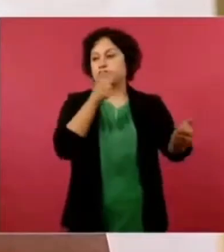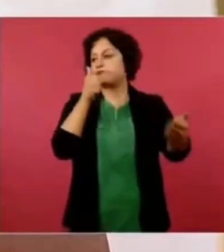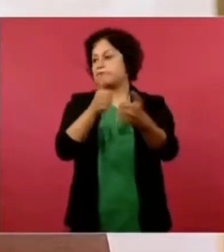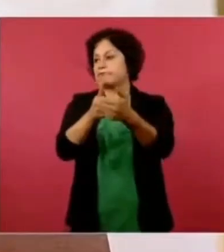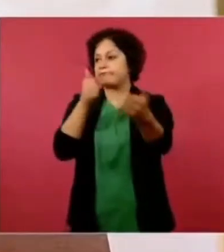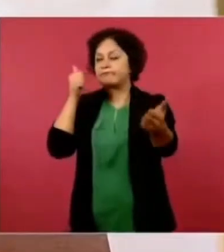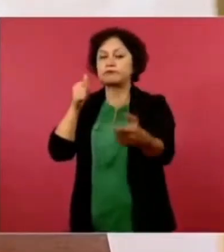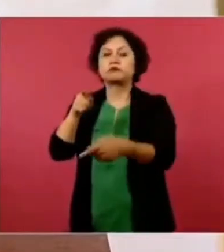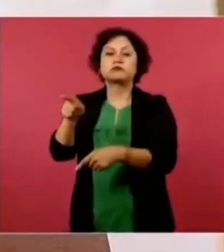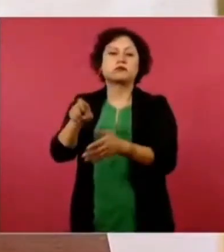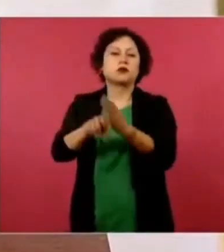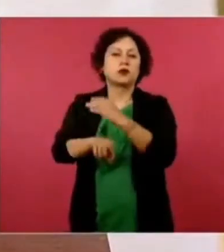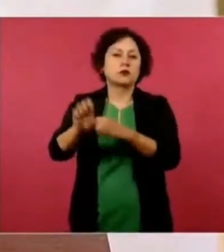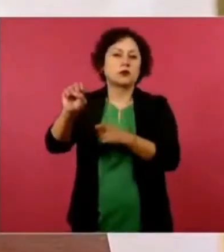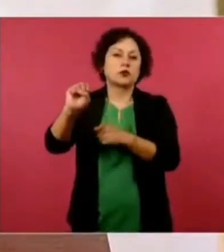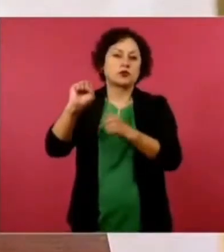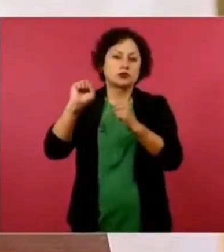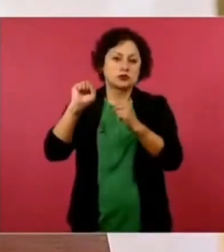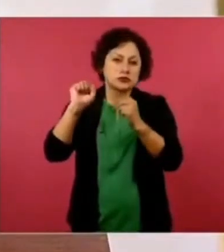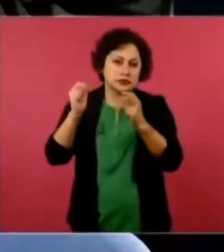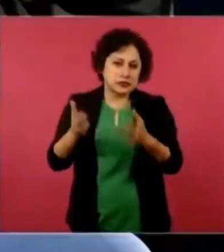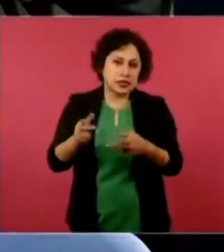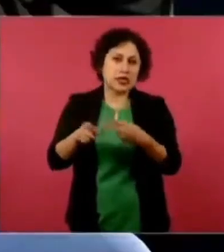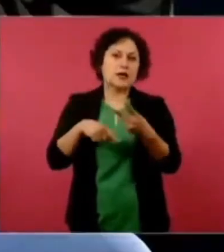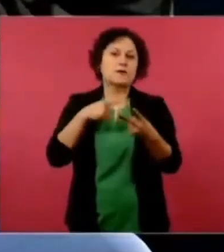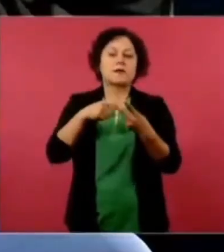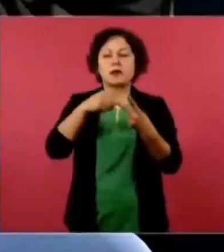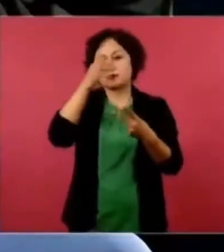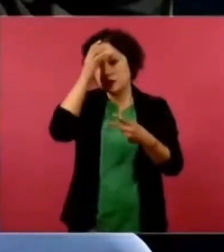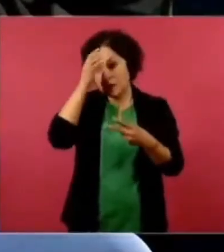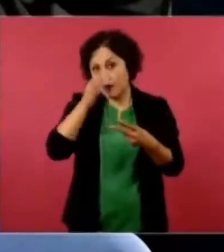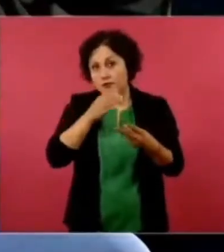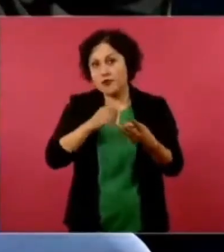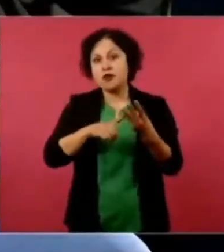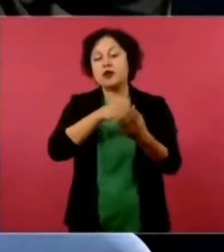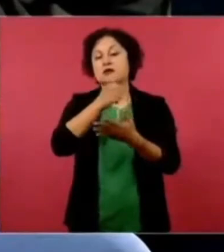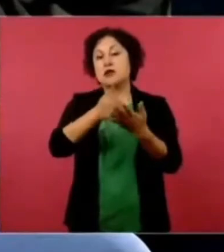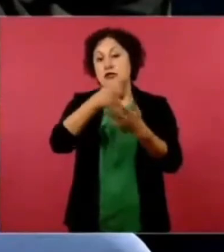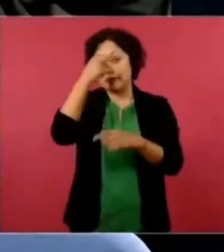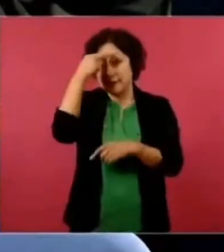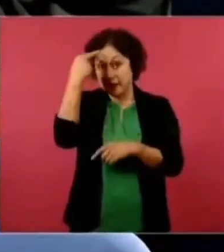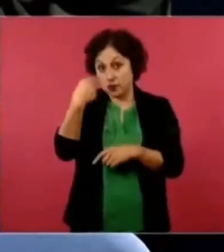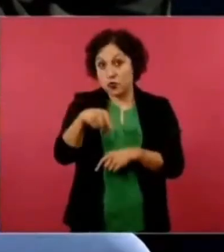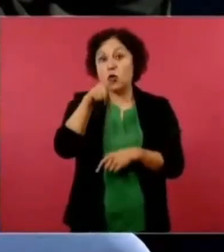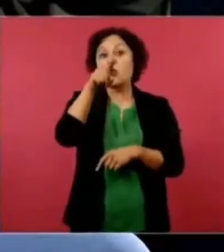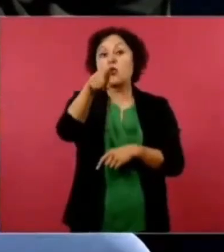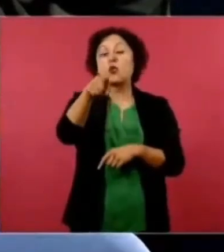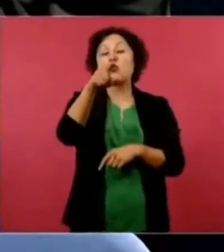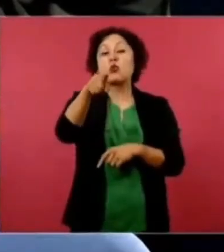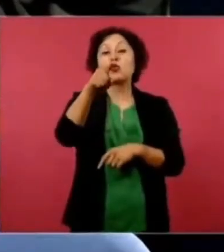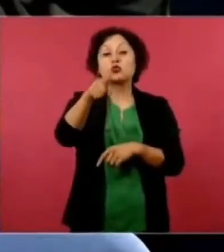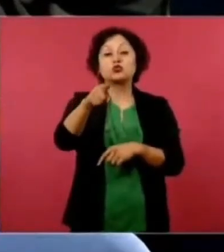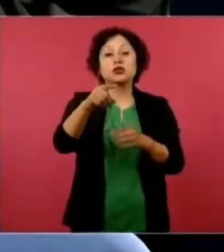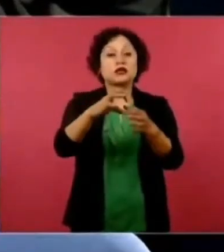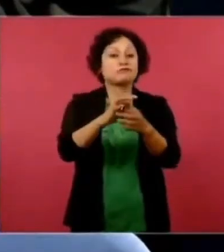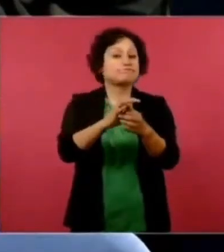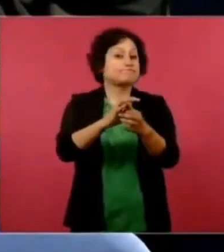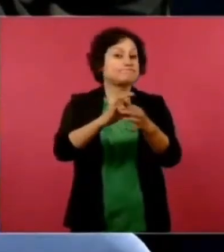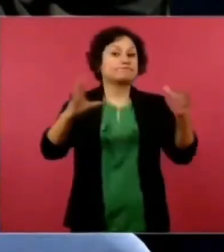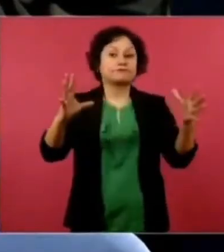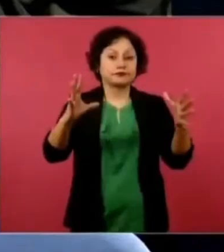de Coahuila, de la Ciudad de México. Rompió usted, tiene una fractura ahí con esas